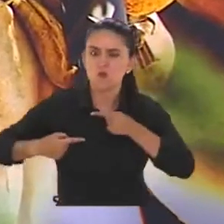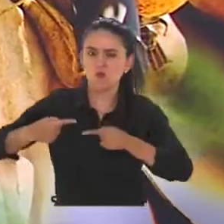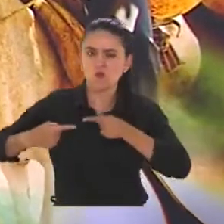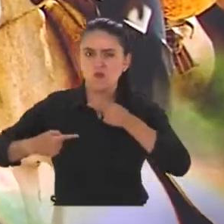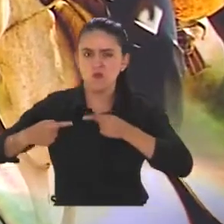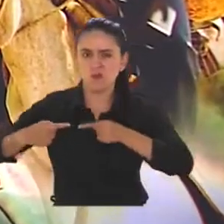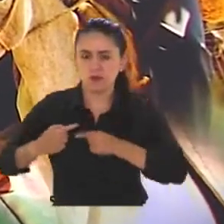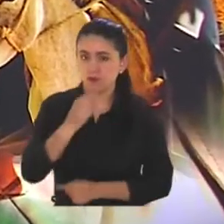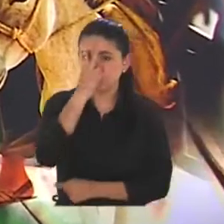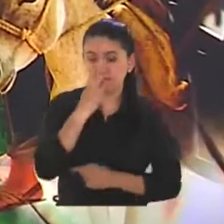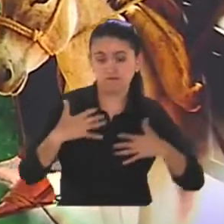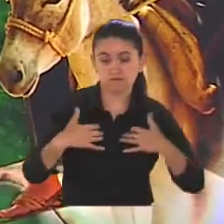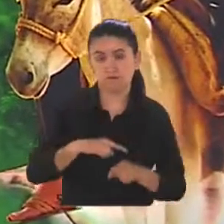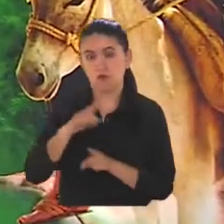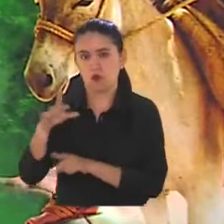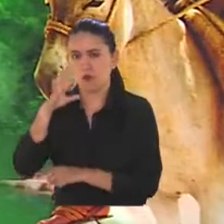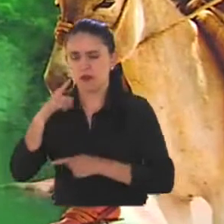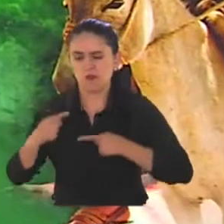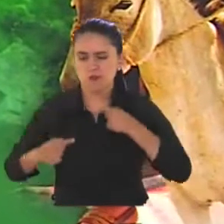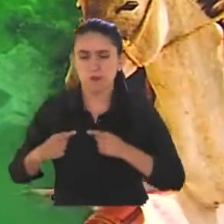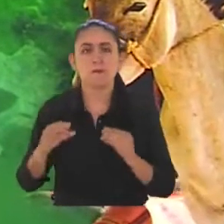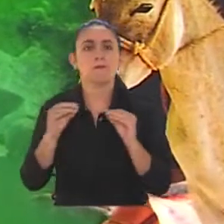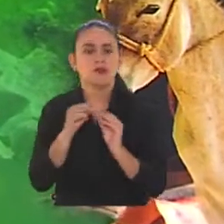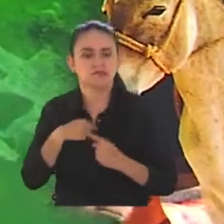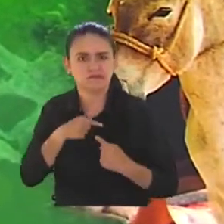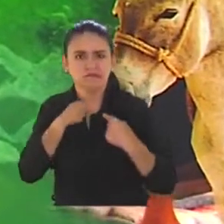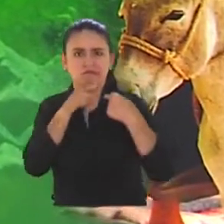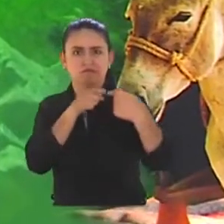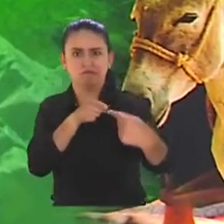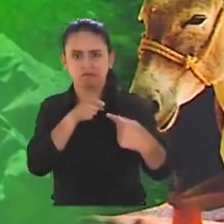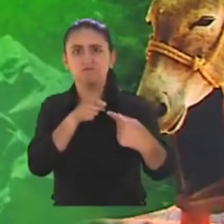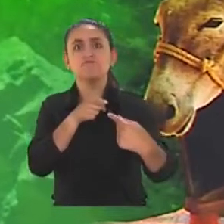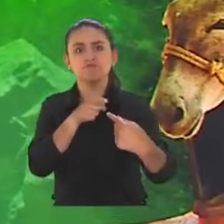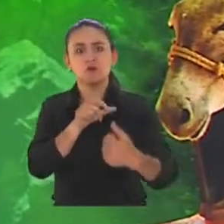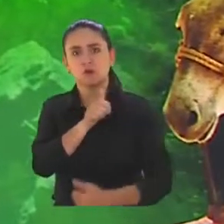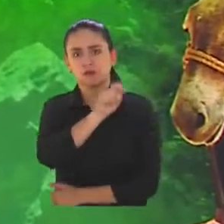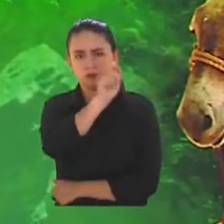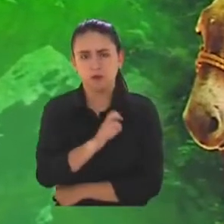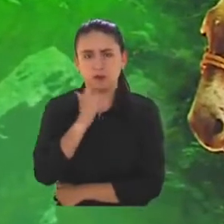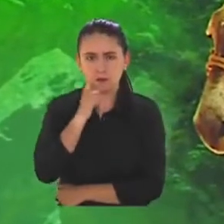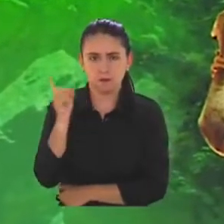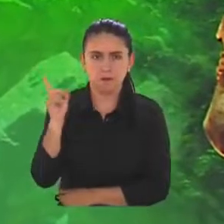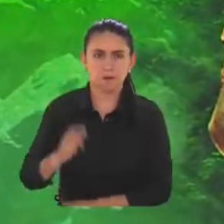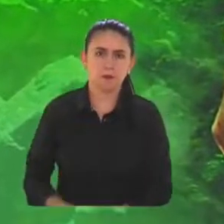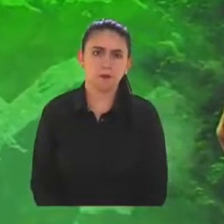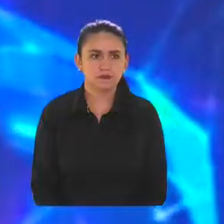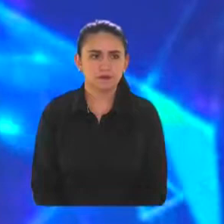y el maestro se va a acentuar y por el otro veremos una nueva discusión que tendrá Herótida con Mauricio.